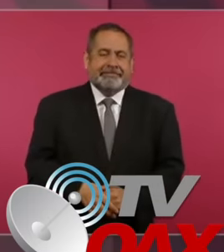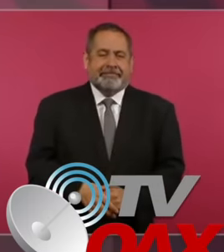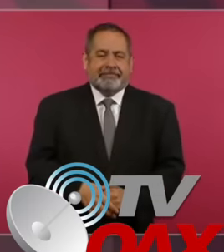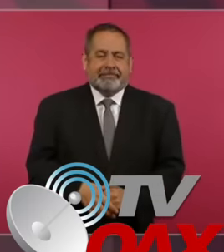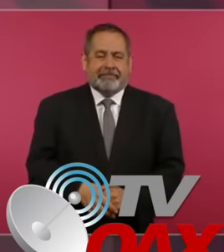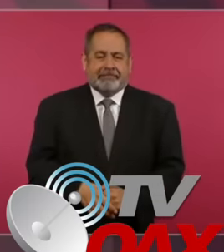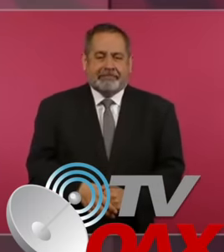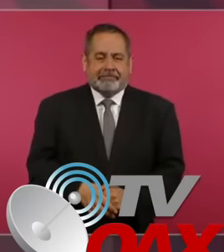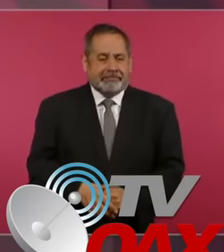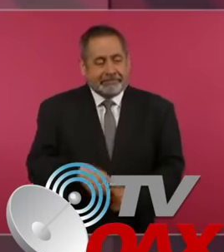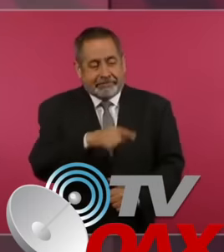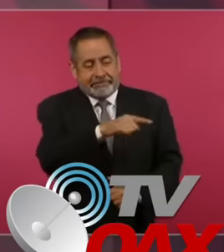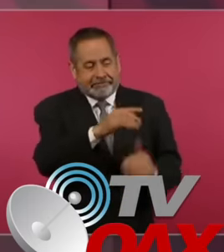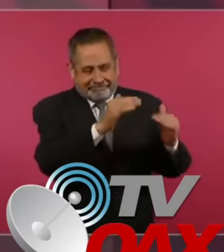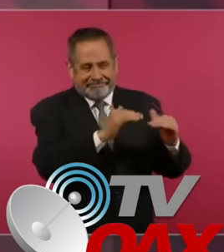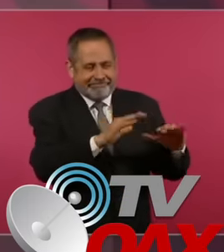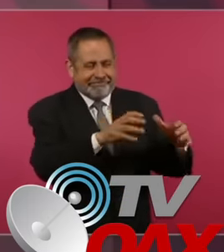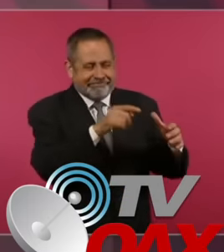Ahí es donde está